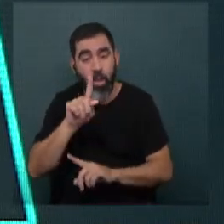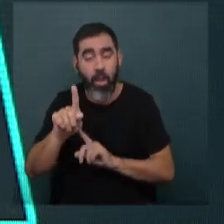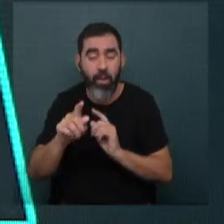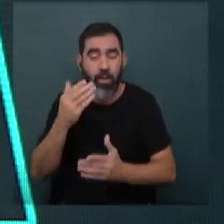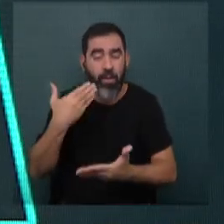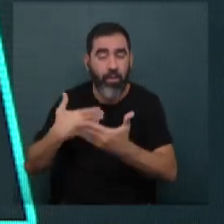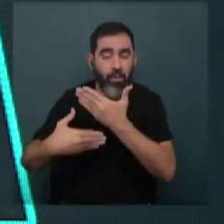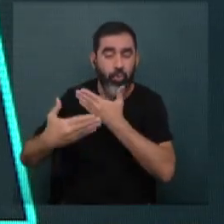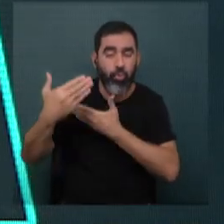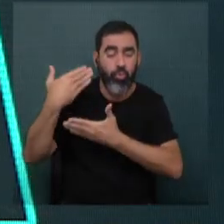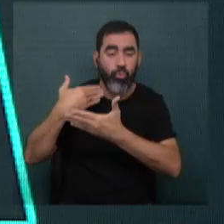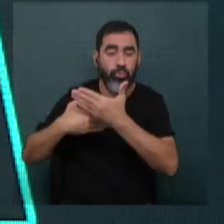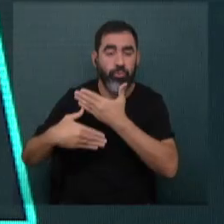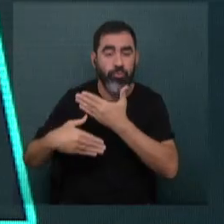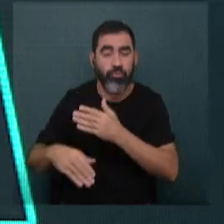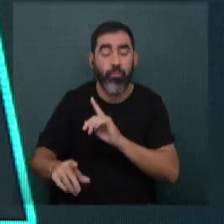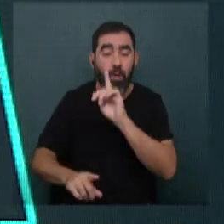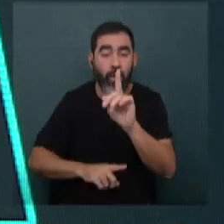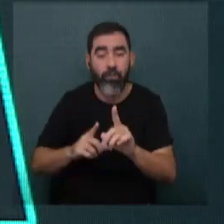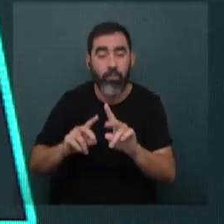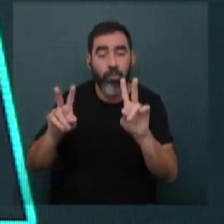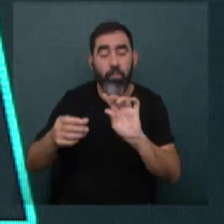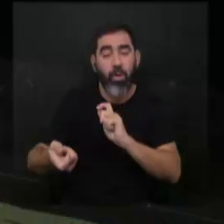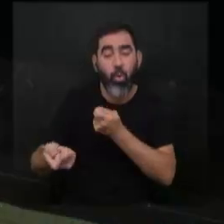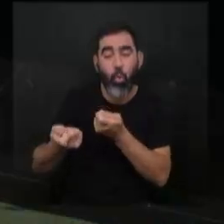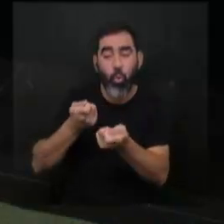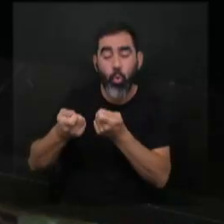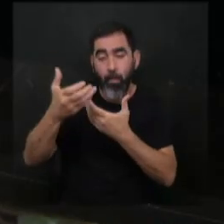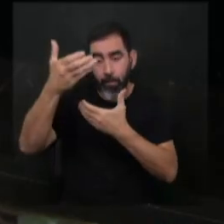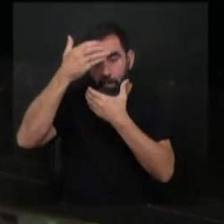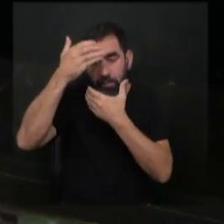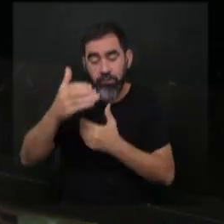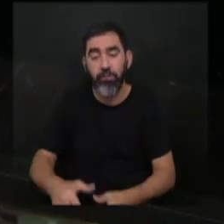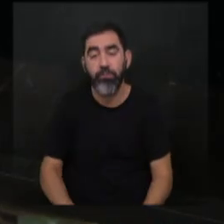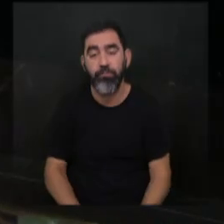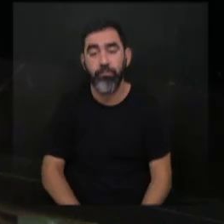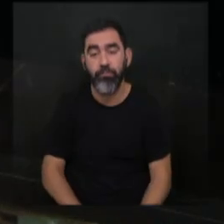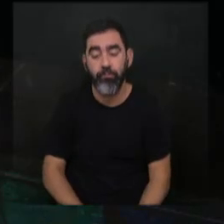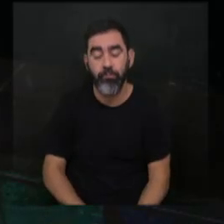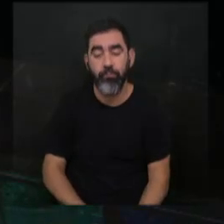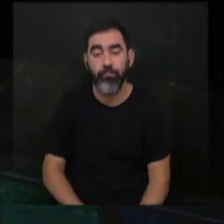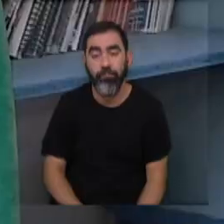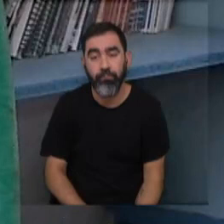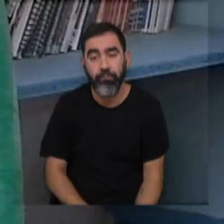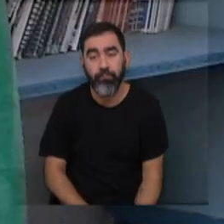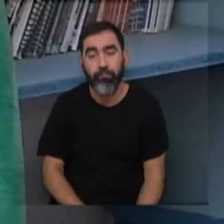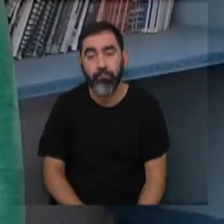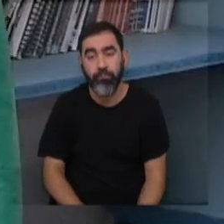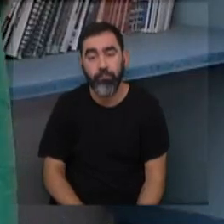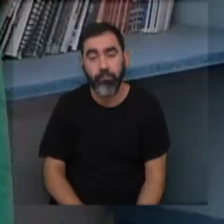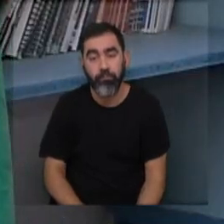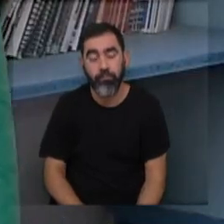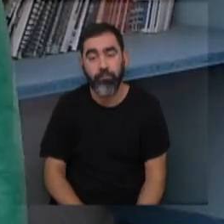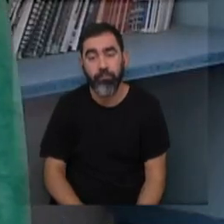retrocesos, muchas veces por lazos comerciales con Marruecos. Muchas gracias. Un gusto. Ellos fueron colonia